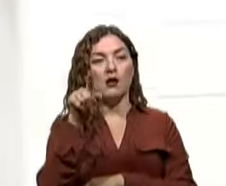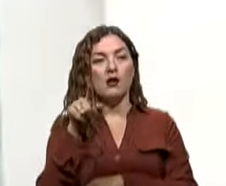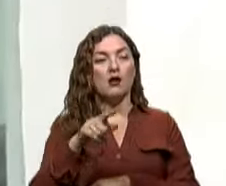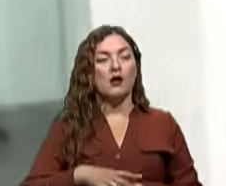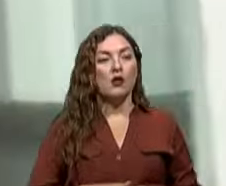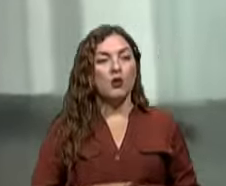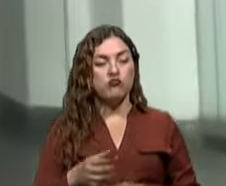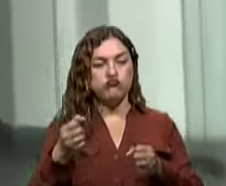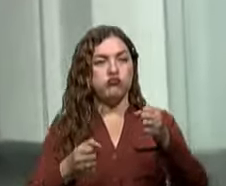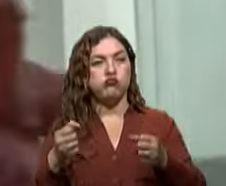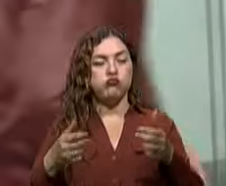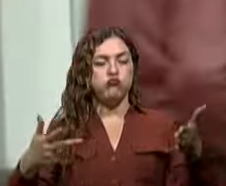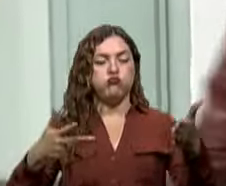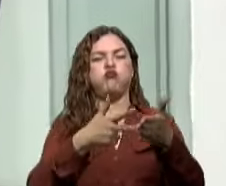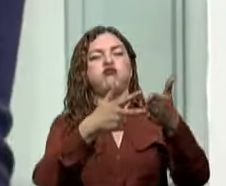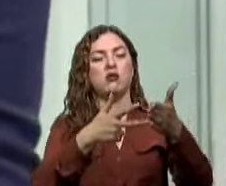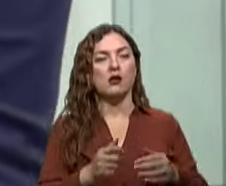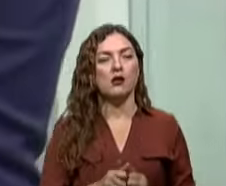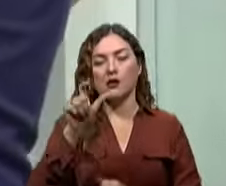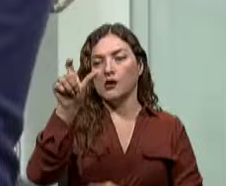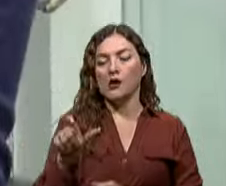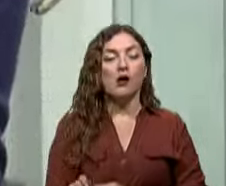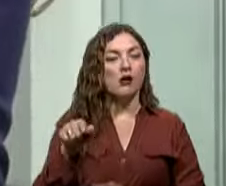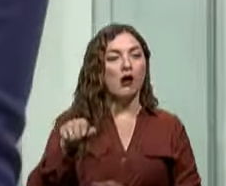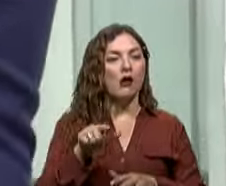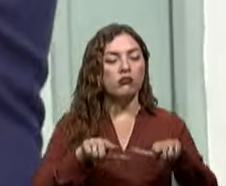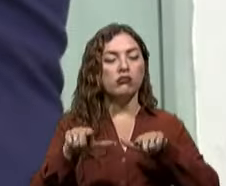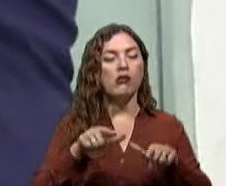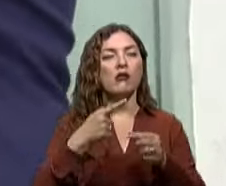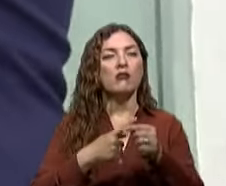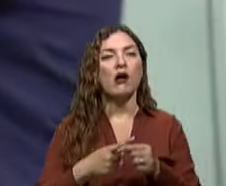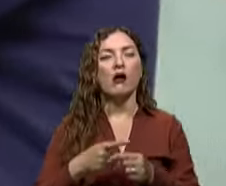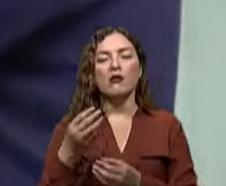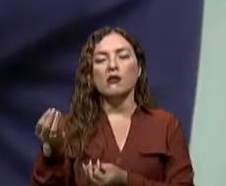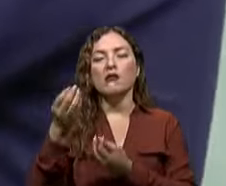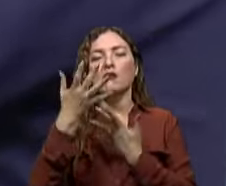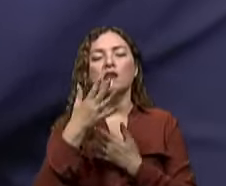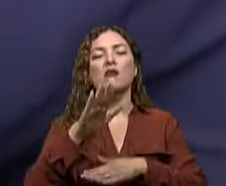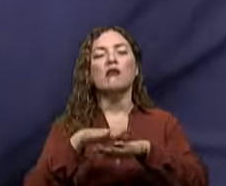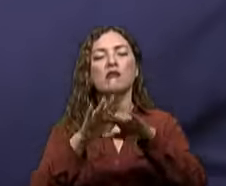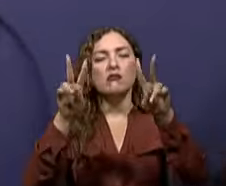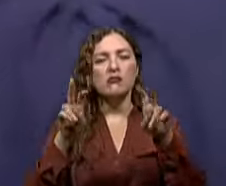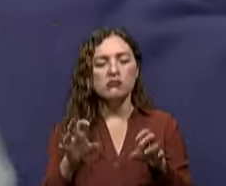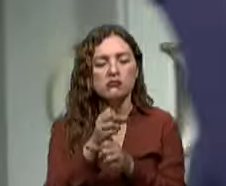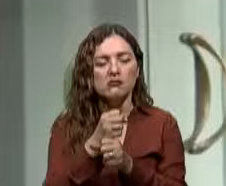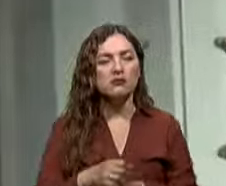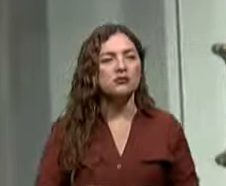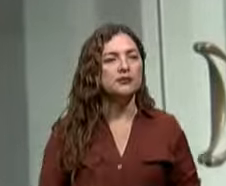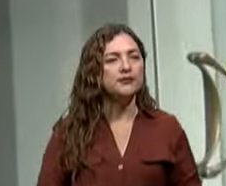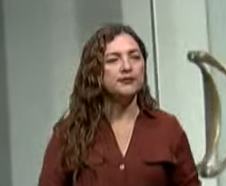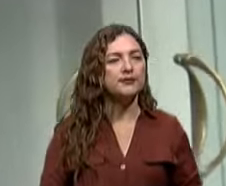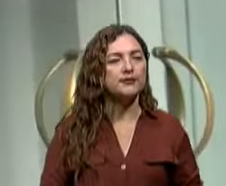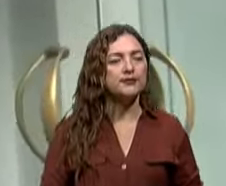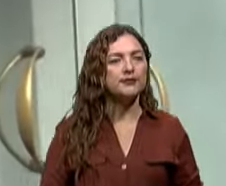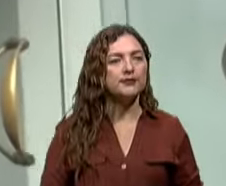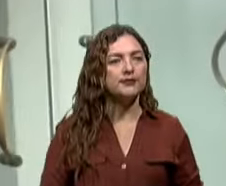presencia también de uno de los comerciantes y una de las personas que se encuentran en esta parte de la capital. Cuéntenos, ¿qué nos puede indicar sobre el tema de seguridad?